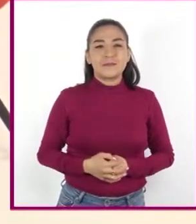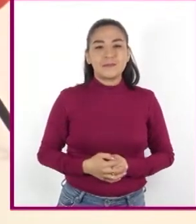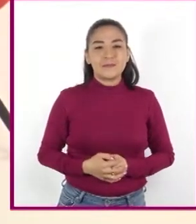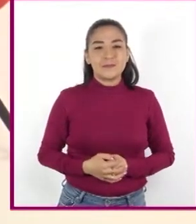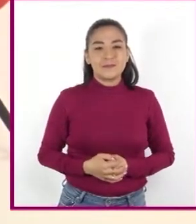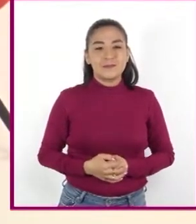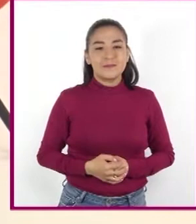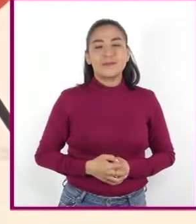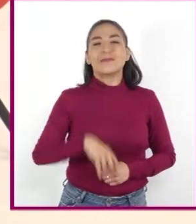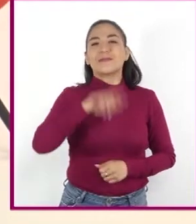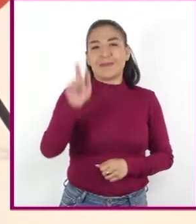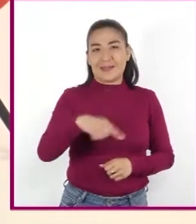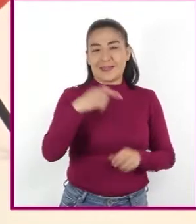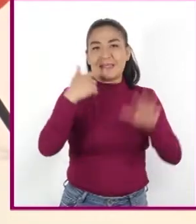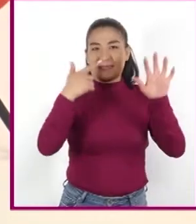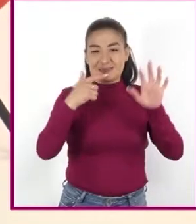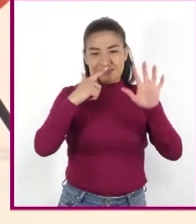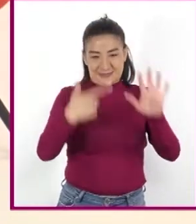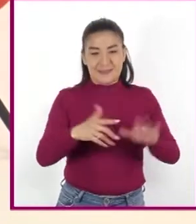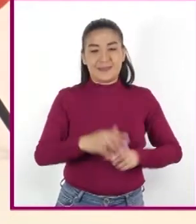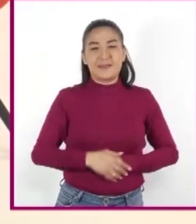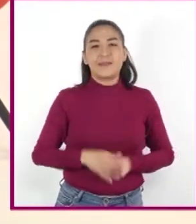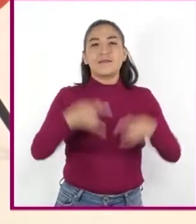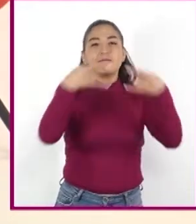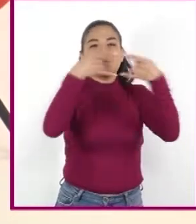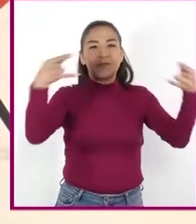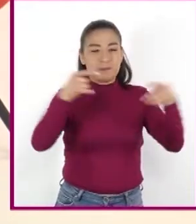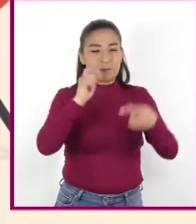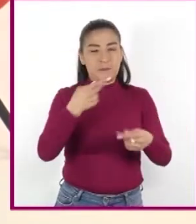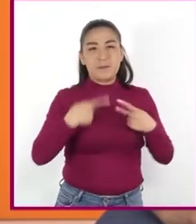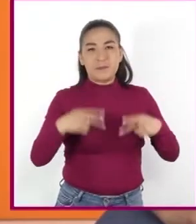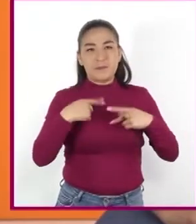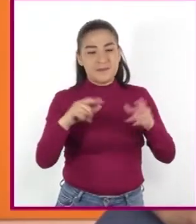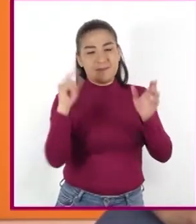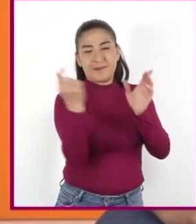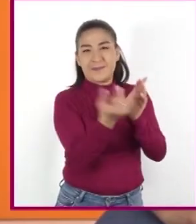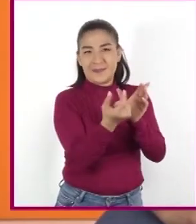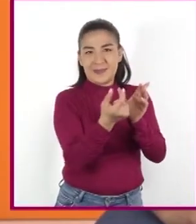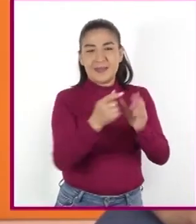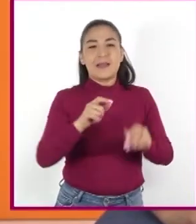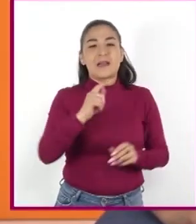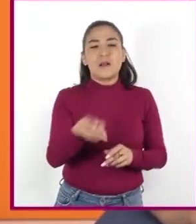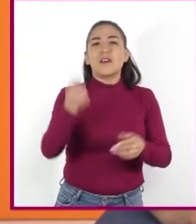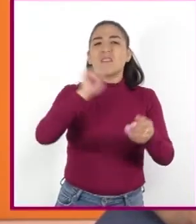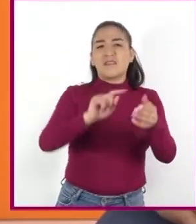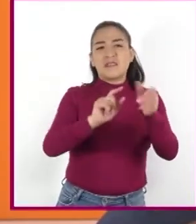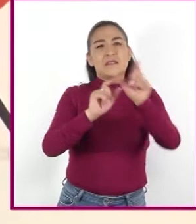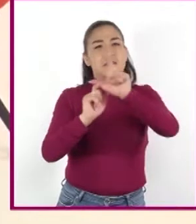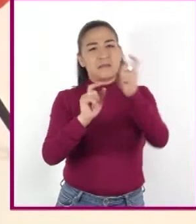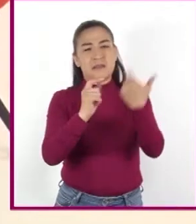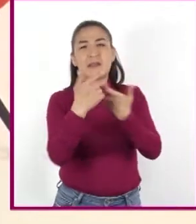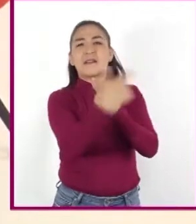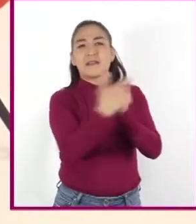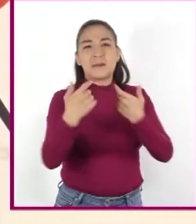Objeto 7. Billete con un personaje al frente. Al reverso, una reunión de personas.